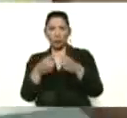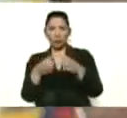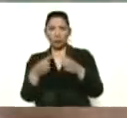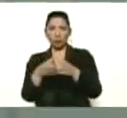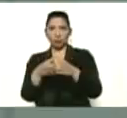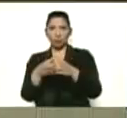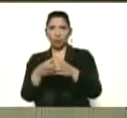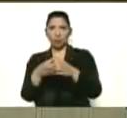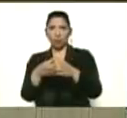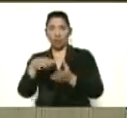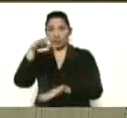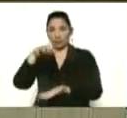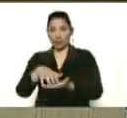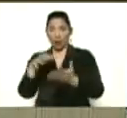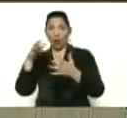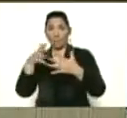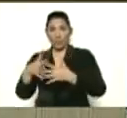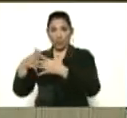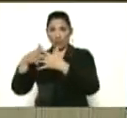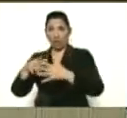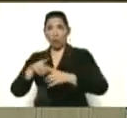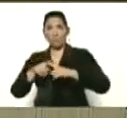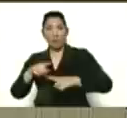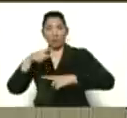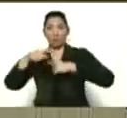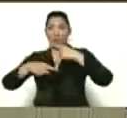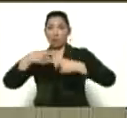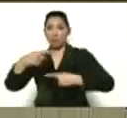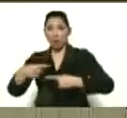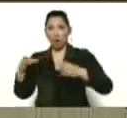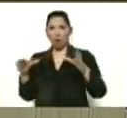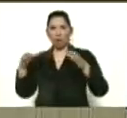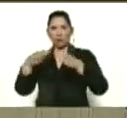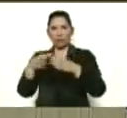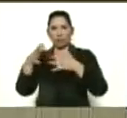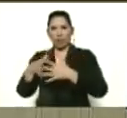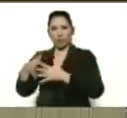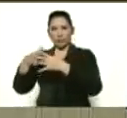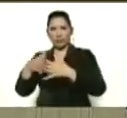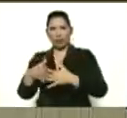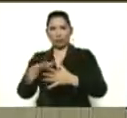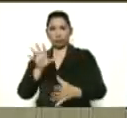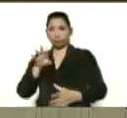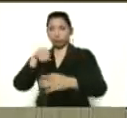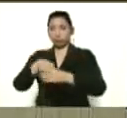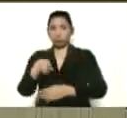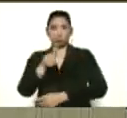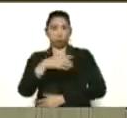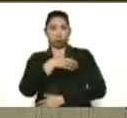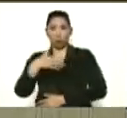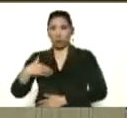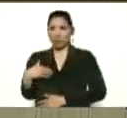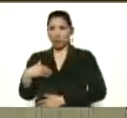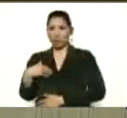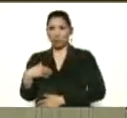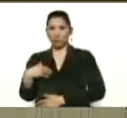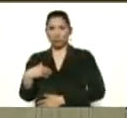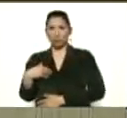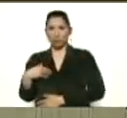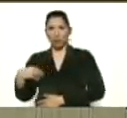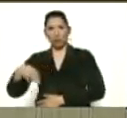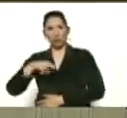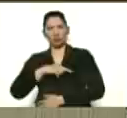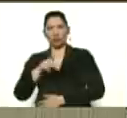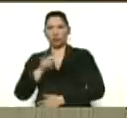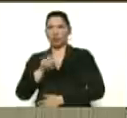dice Panam Post. Pero después, la Organización de Estados Americanos prefirió no meterse en esa cueva de ladrones y dijo, no, nosotros no vamos a